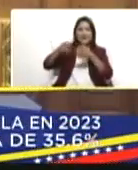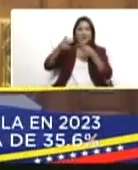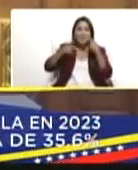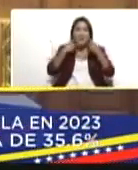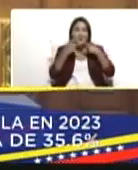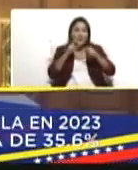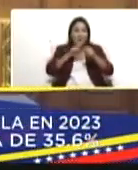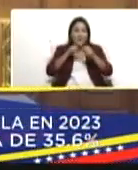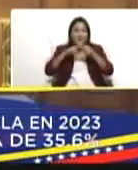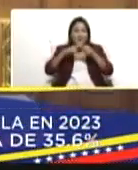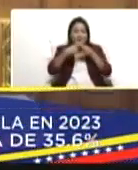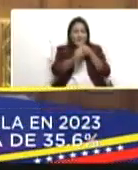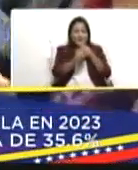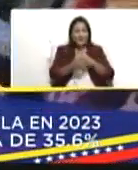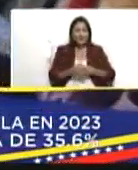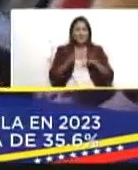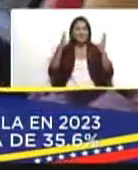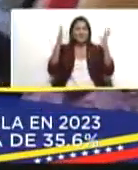patriótico